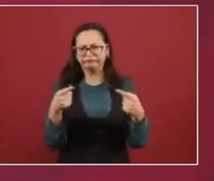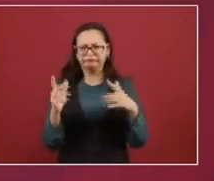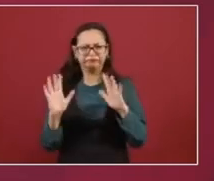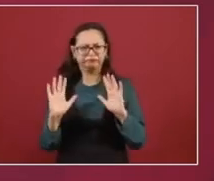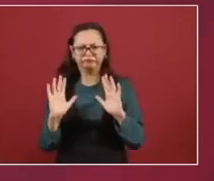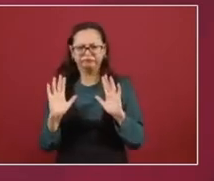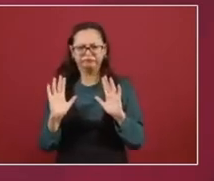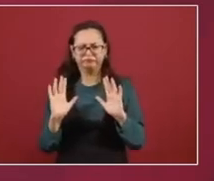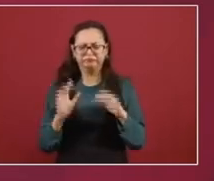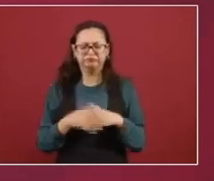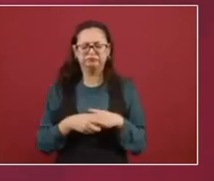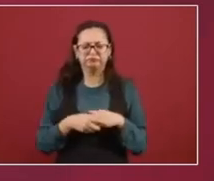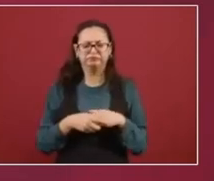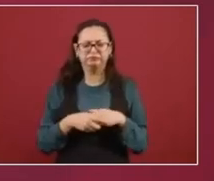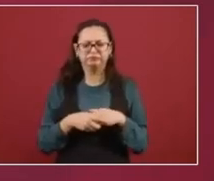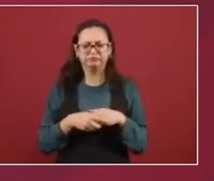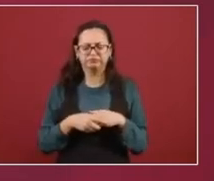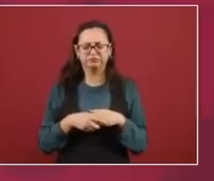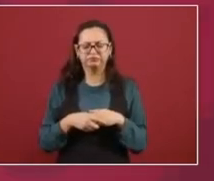Además,